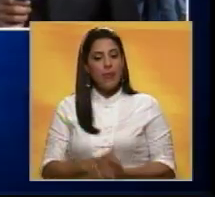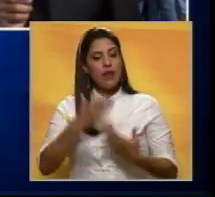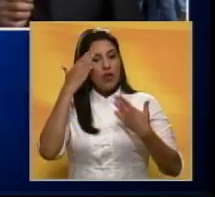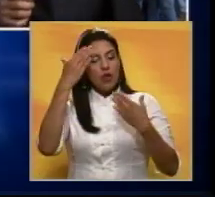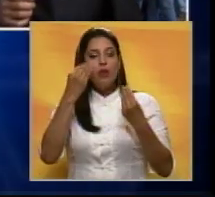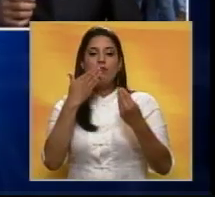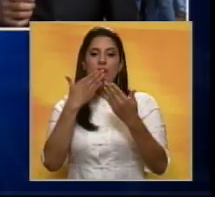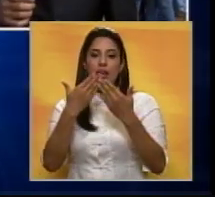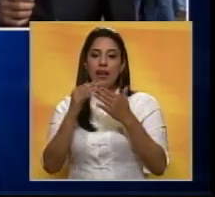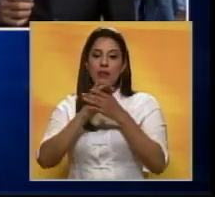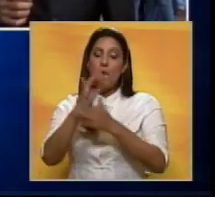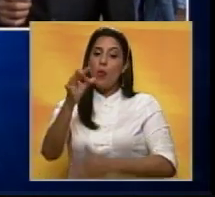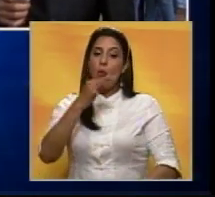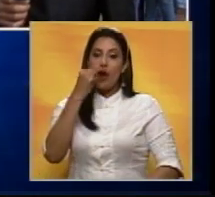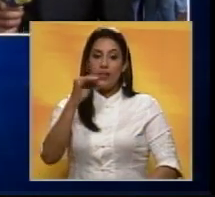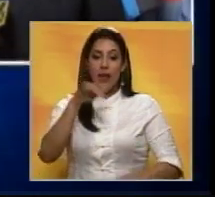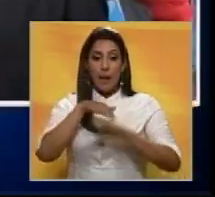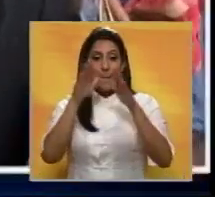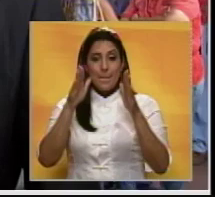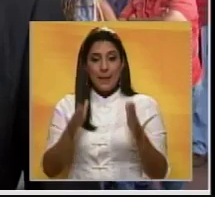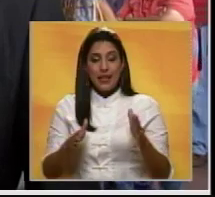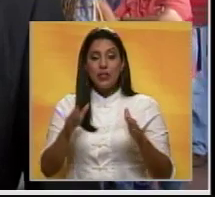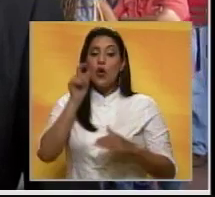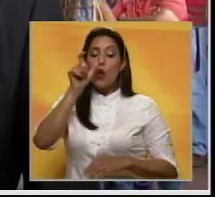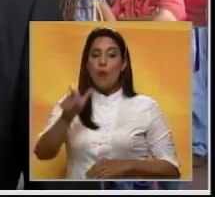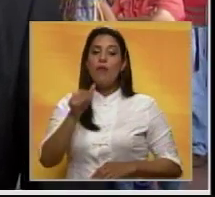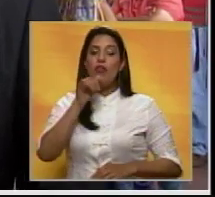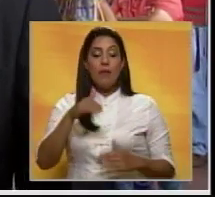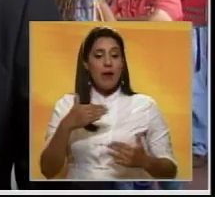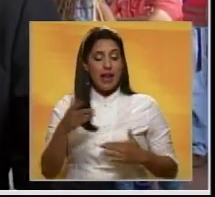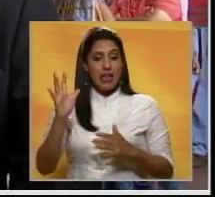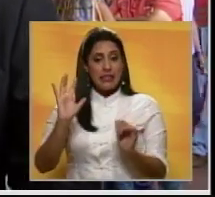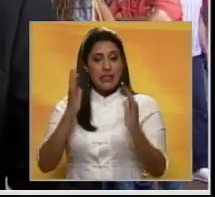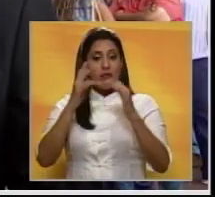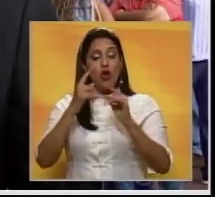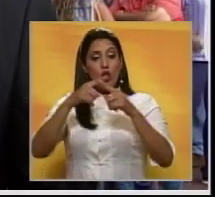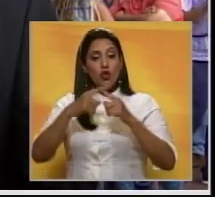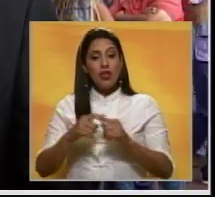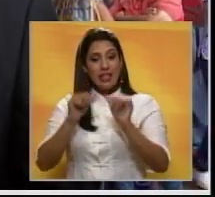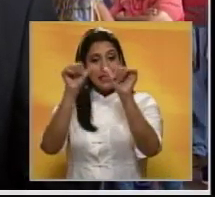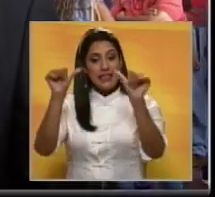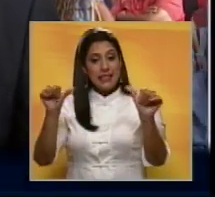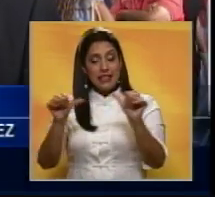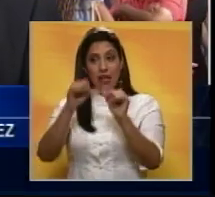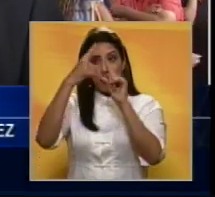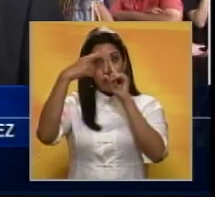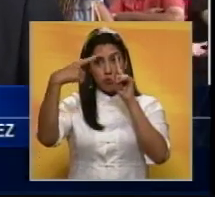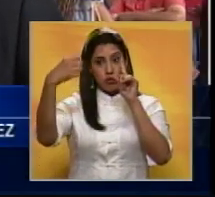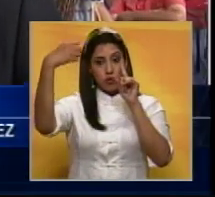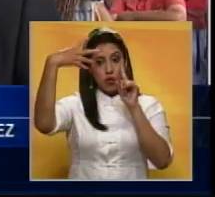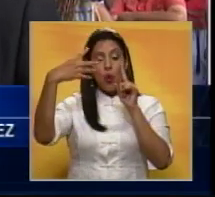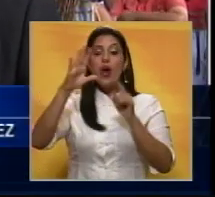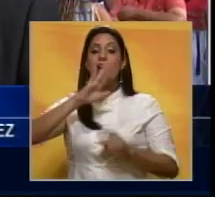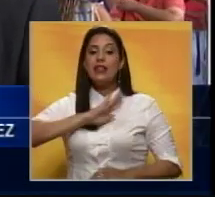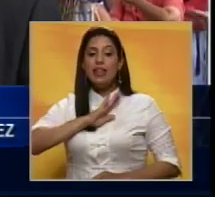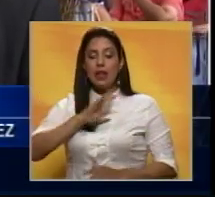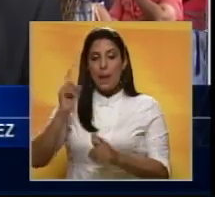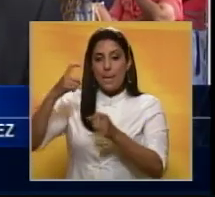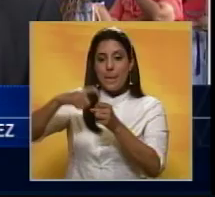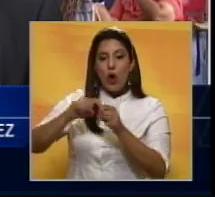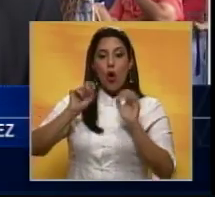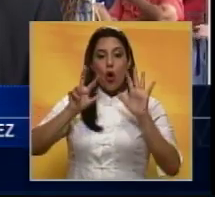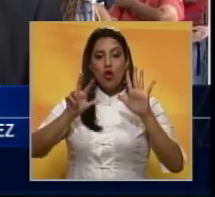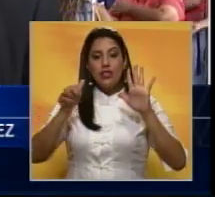Hola, muchísimas gracias, amigo. Buenas tardes. El ministro Mota Domínguez informó que fue recuperado totalmente el sistema eléctrico, que incluye la